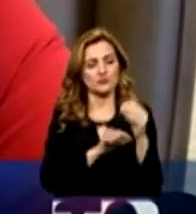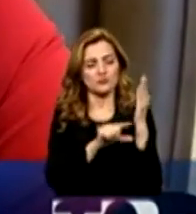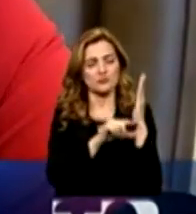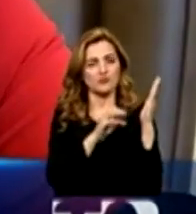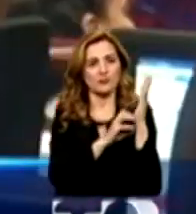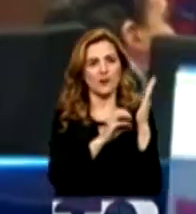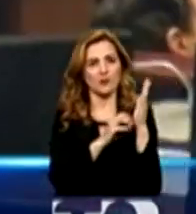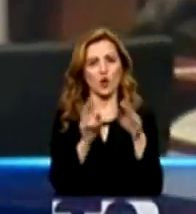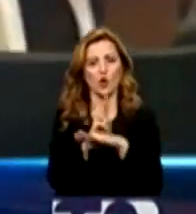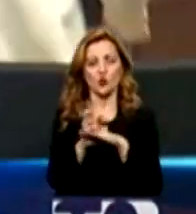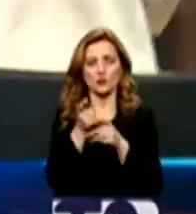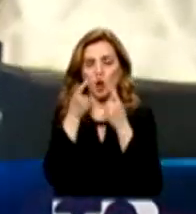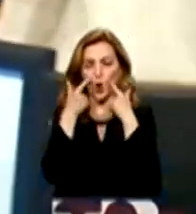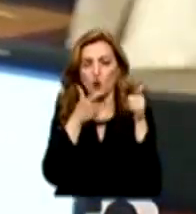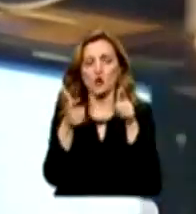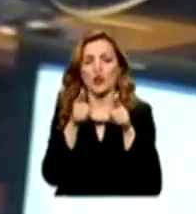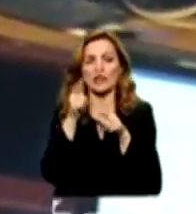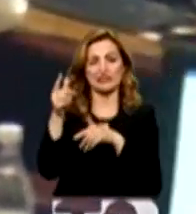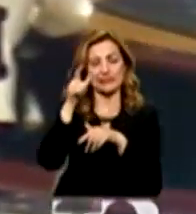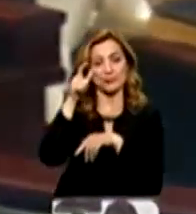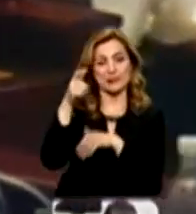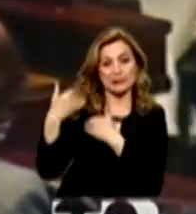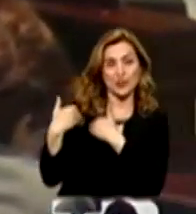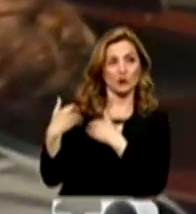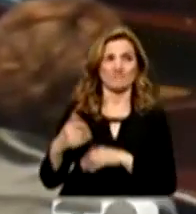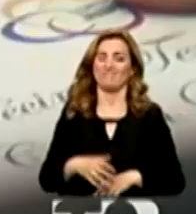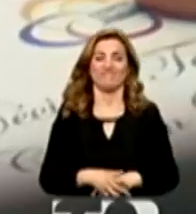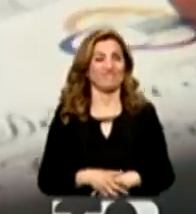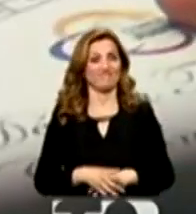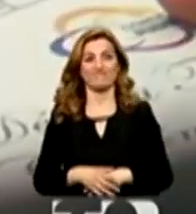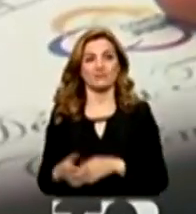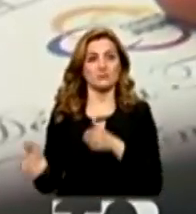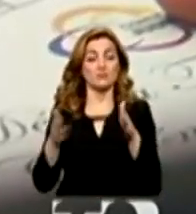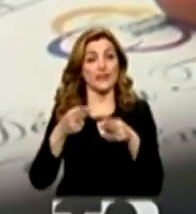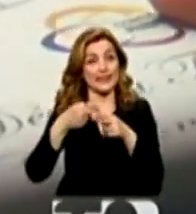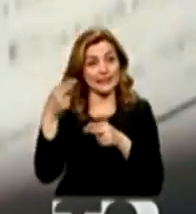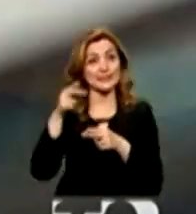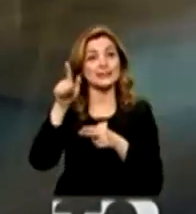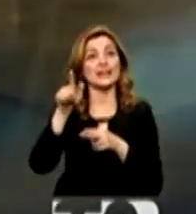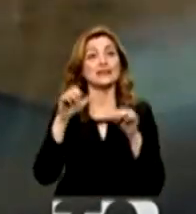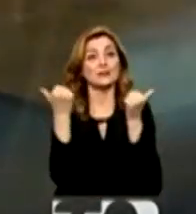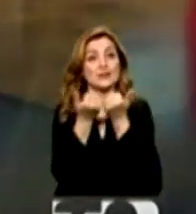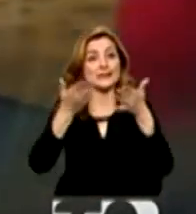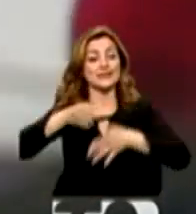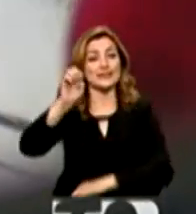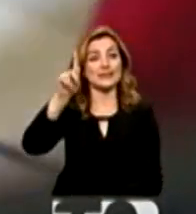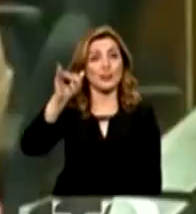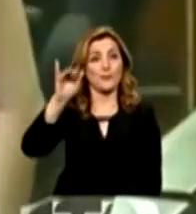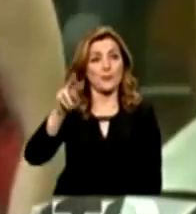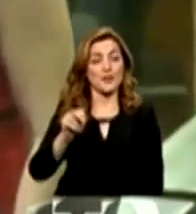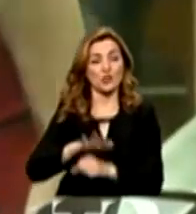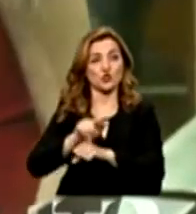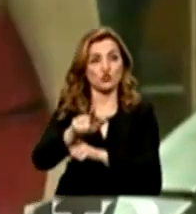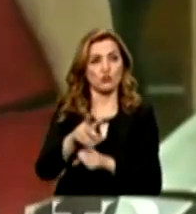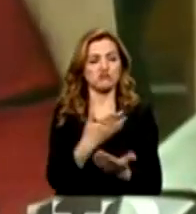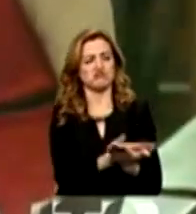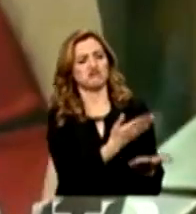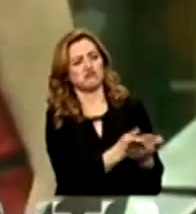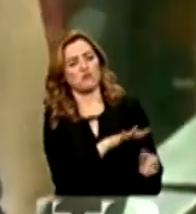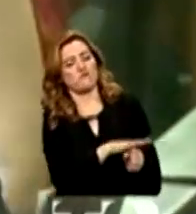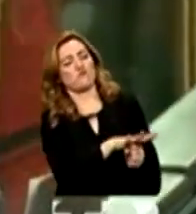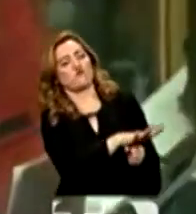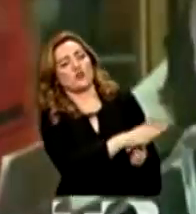depende de fiscalía. Más tarde llegó el proceso contra la ex asambleísta Sofía Espín, acusada de oferta de tráfico de influencias y